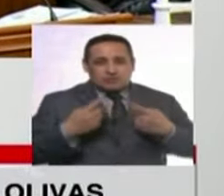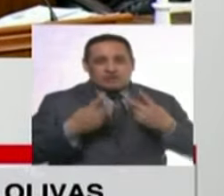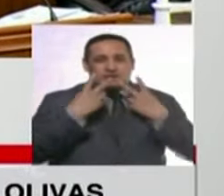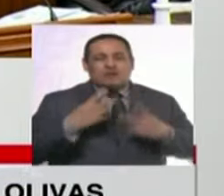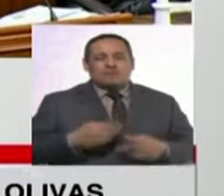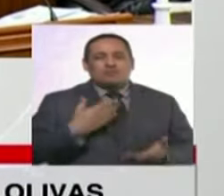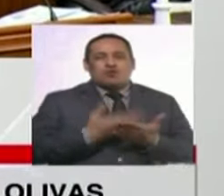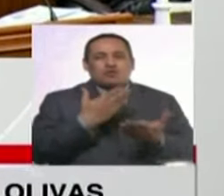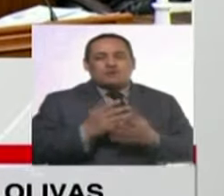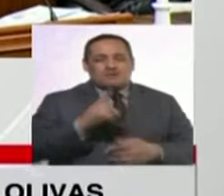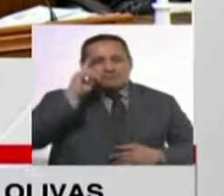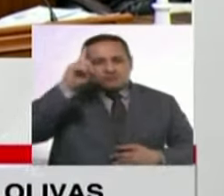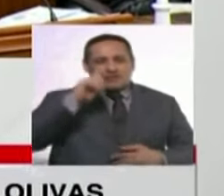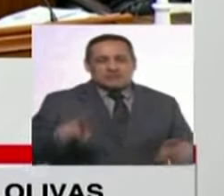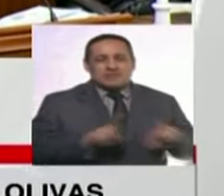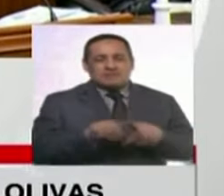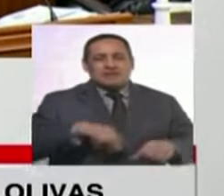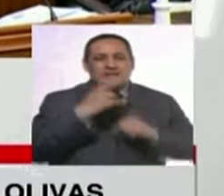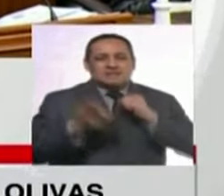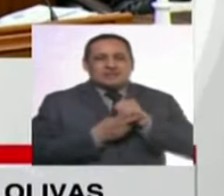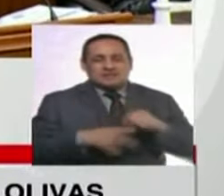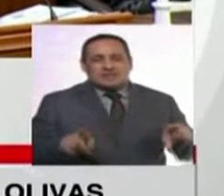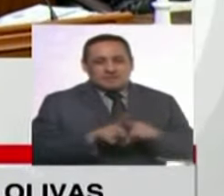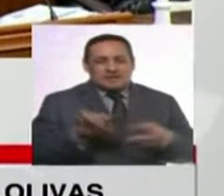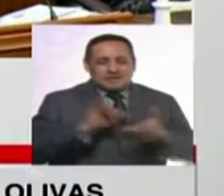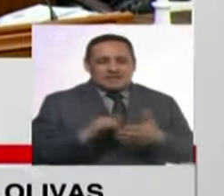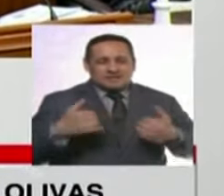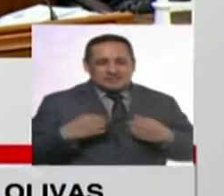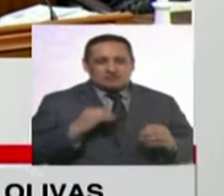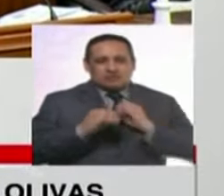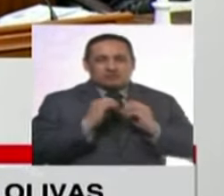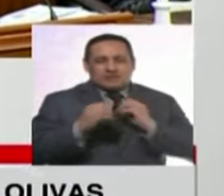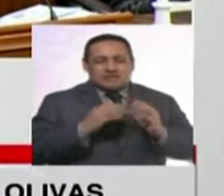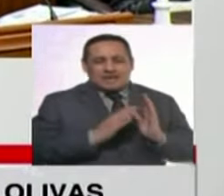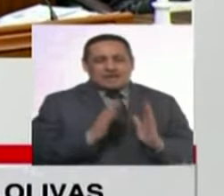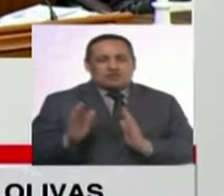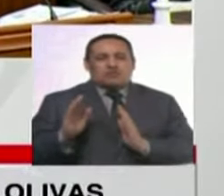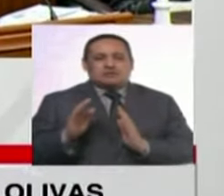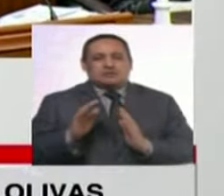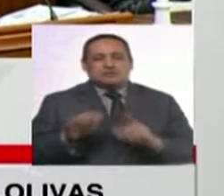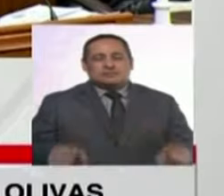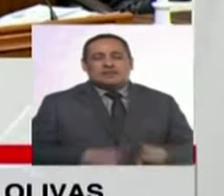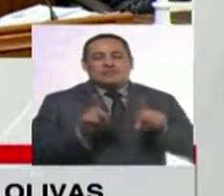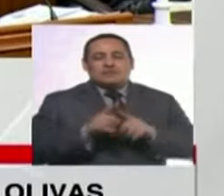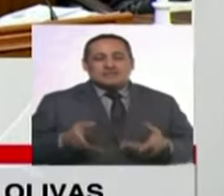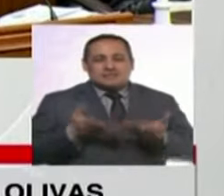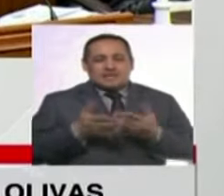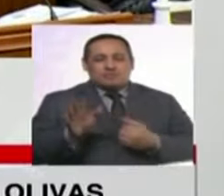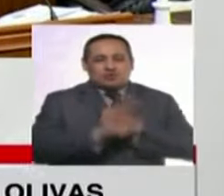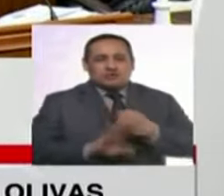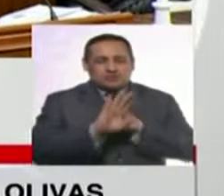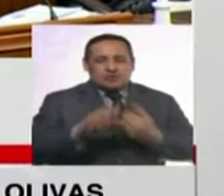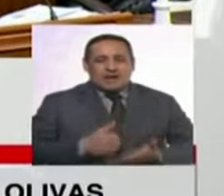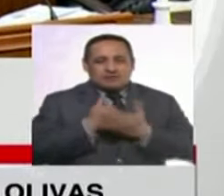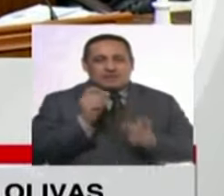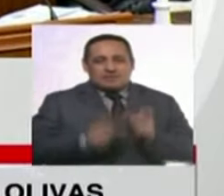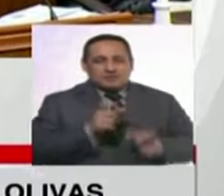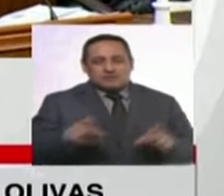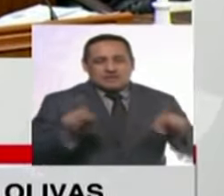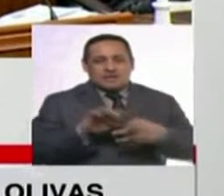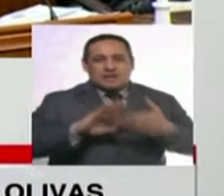fundamental garantizar y mantener y restablecer el orden interno y presta protección ayuda a las personas